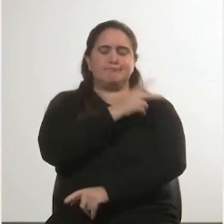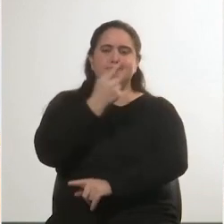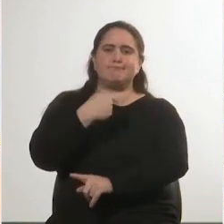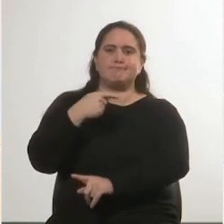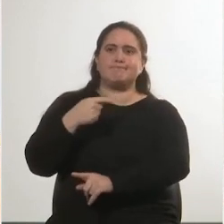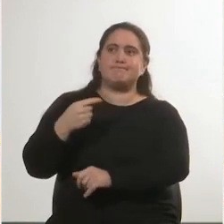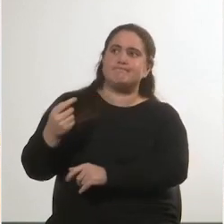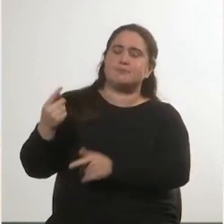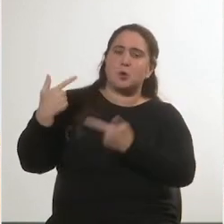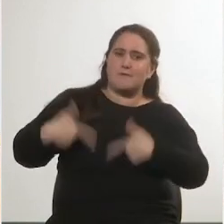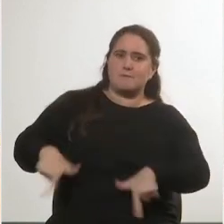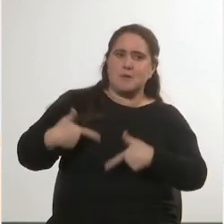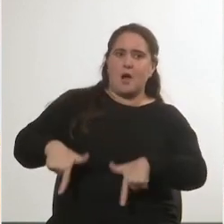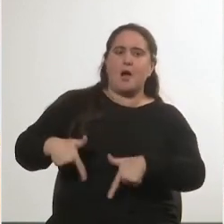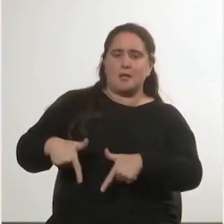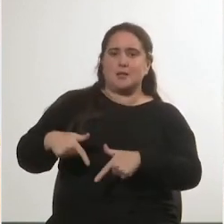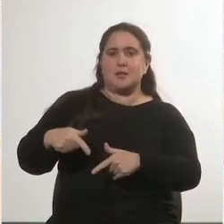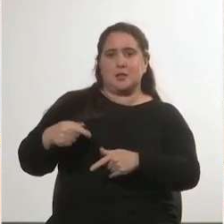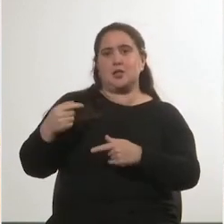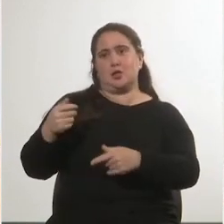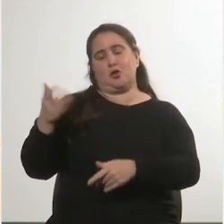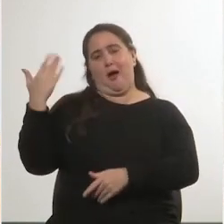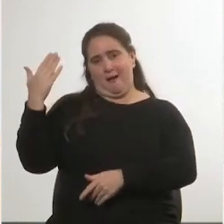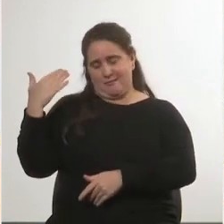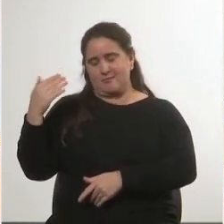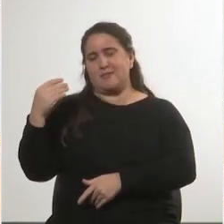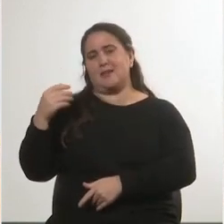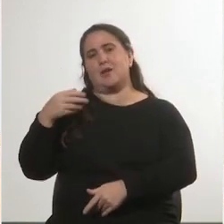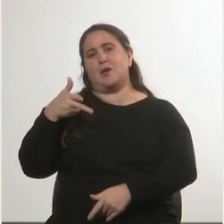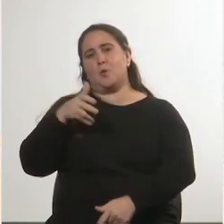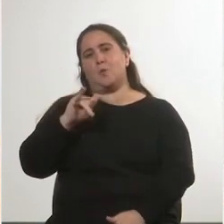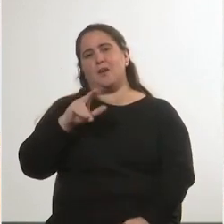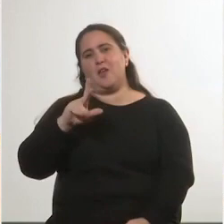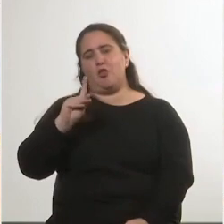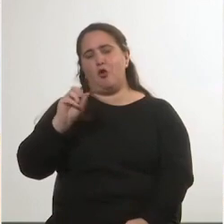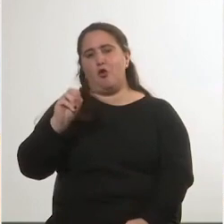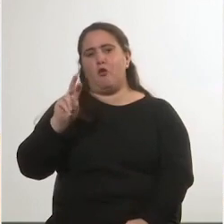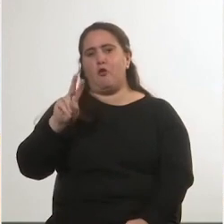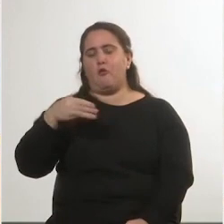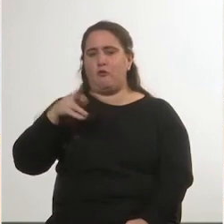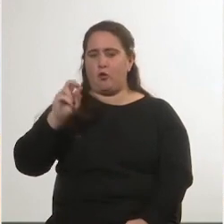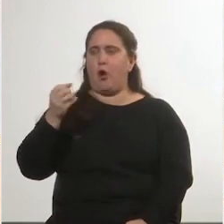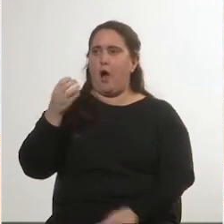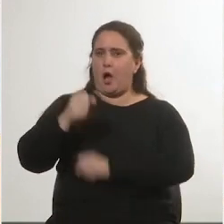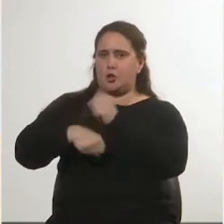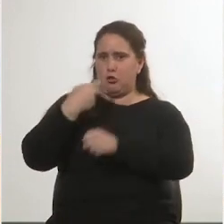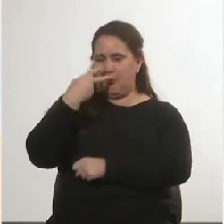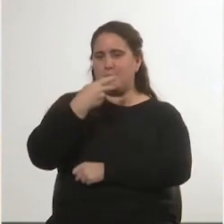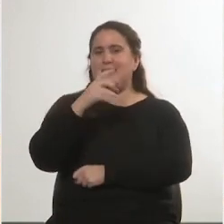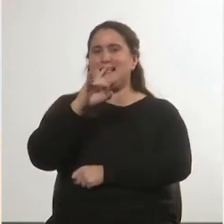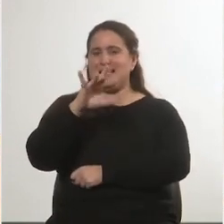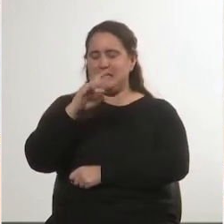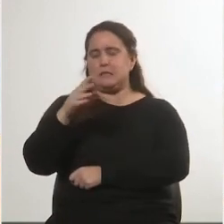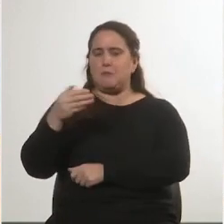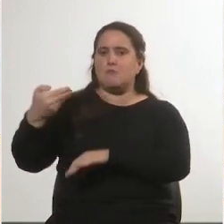directamente del ministro Fernández Huidobro, que él me encargó, año 15, hacer un